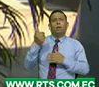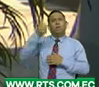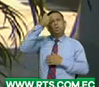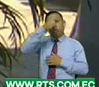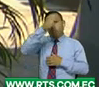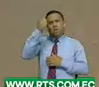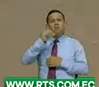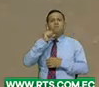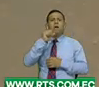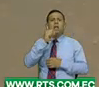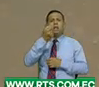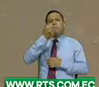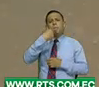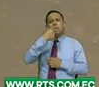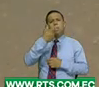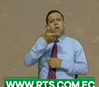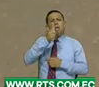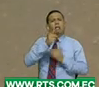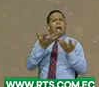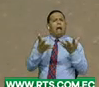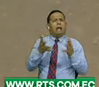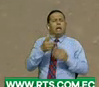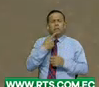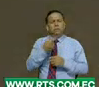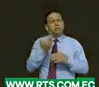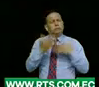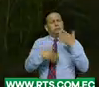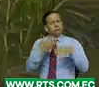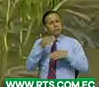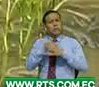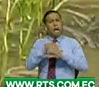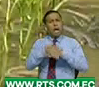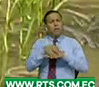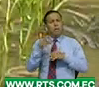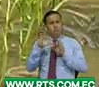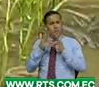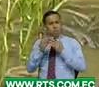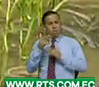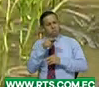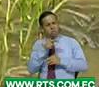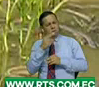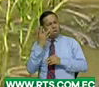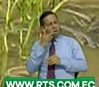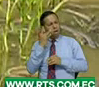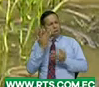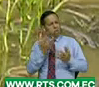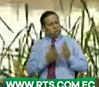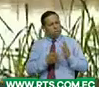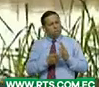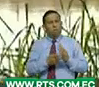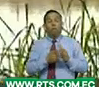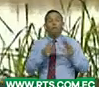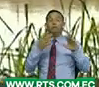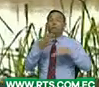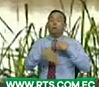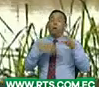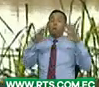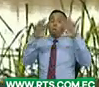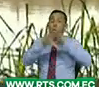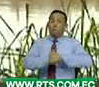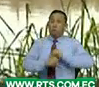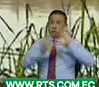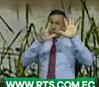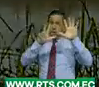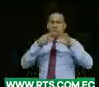y al caer la tarde ya la notaron diferentes cerca de las 8 de la noche salió corriendo desde su casa y se lanzó al